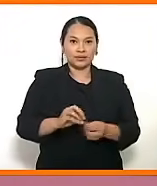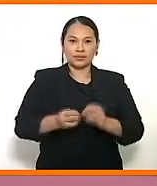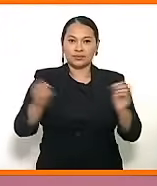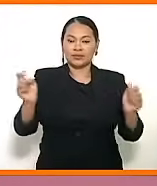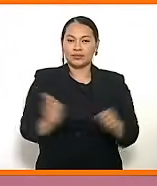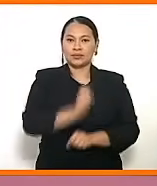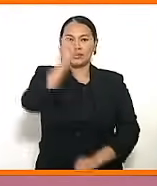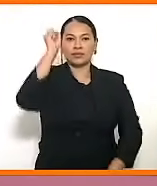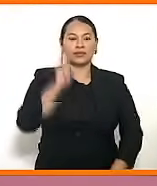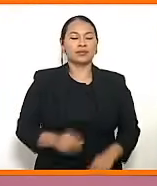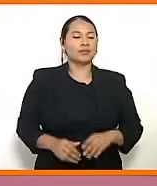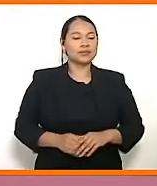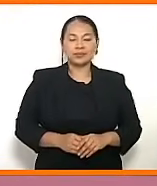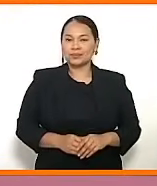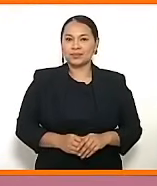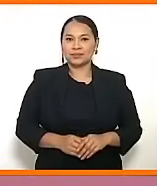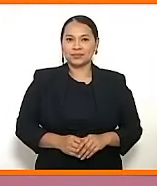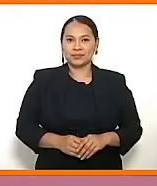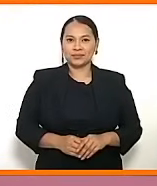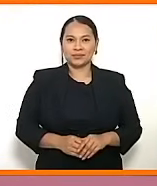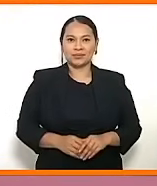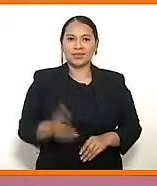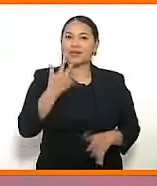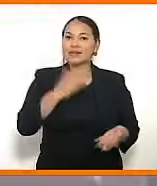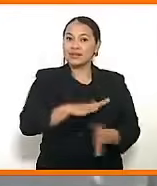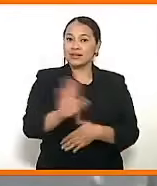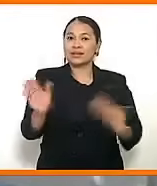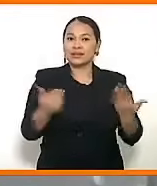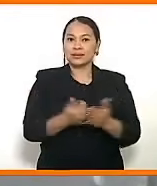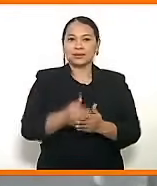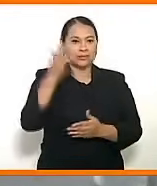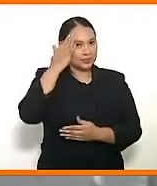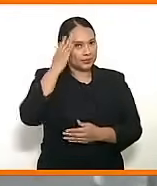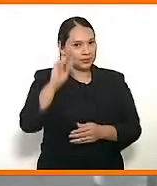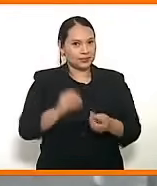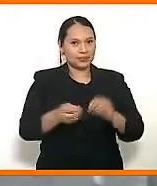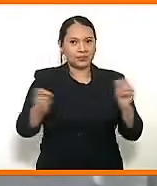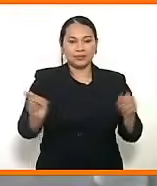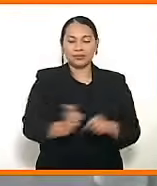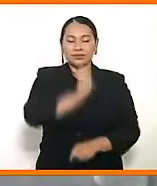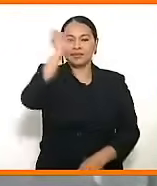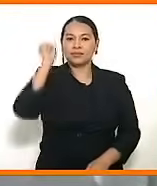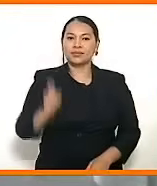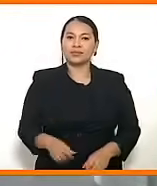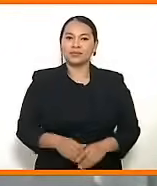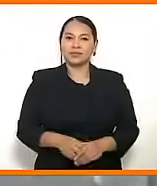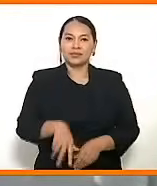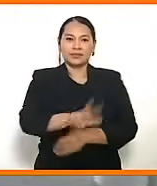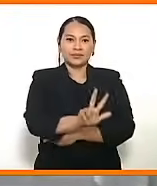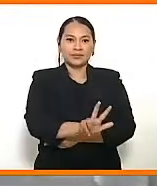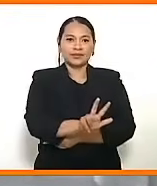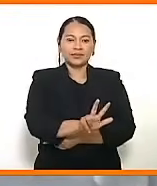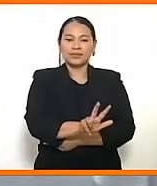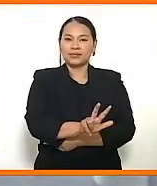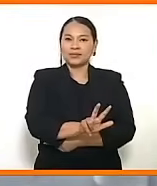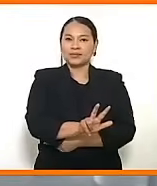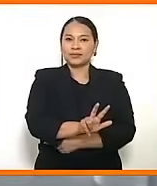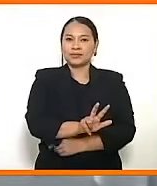que forman tu número ganador. Te deseo mucha suerte porque tu primer dígito es 3, tu segundo